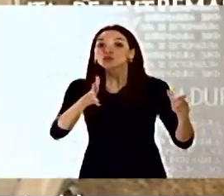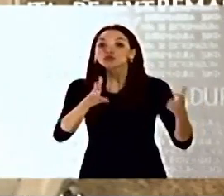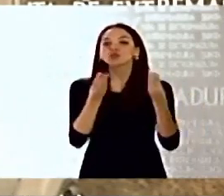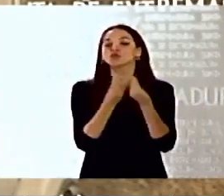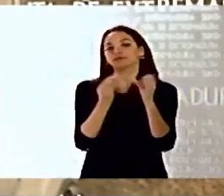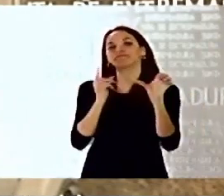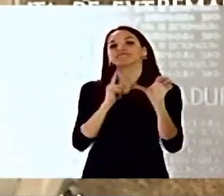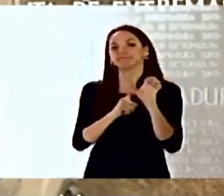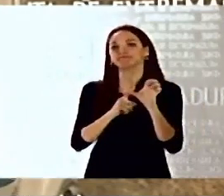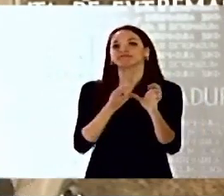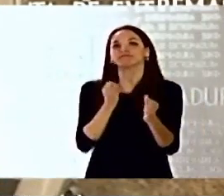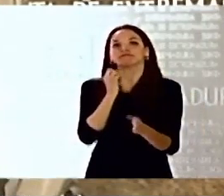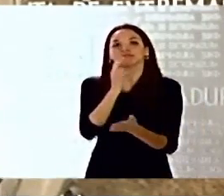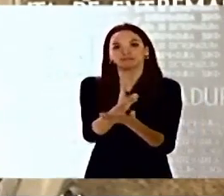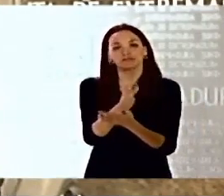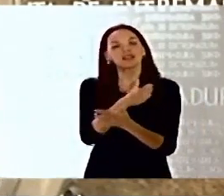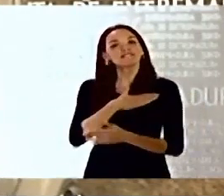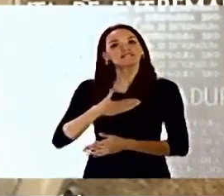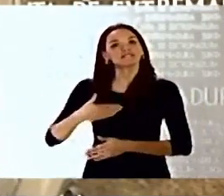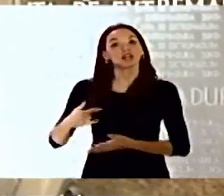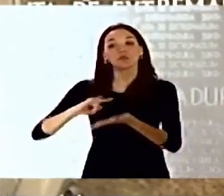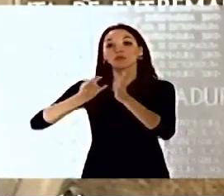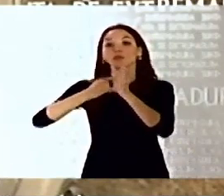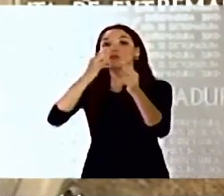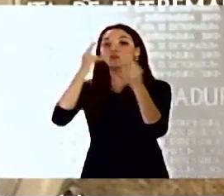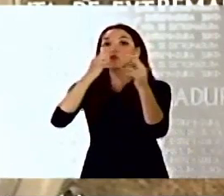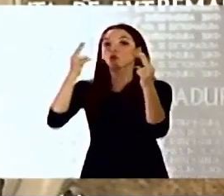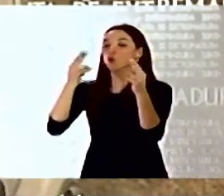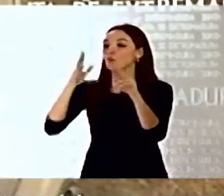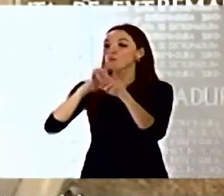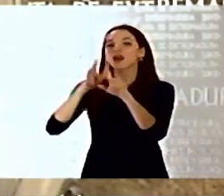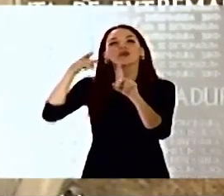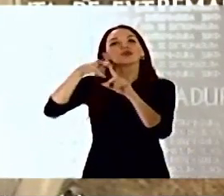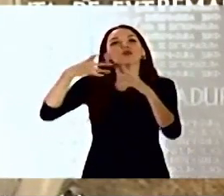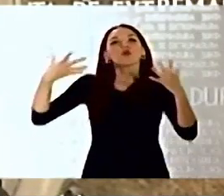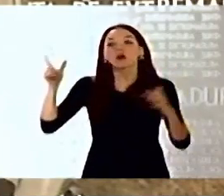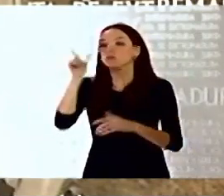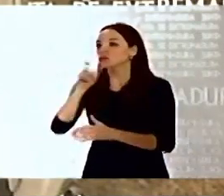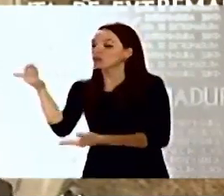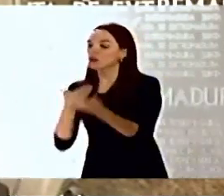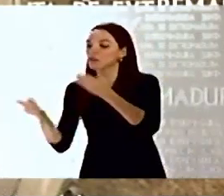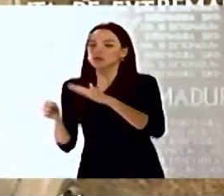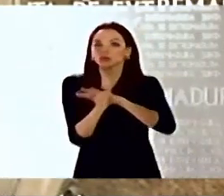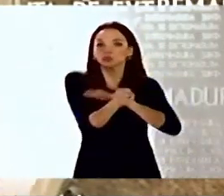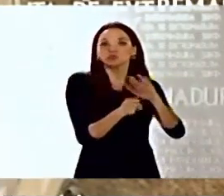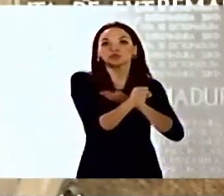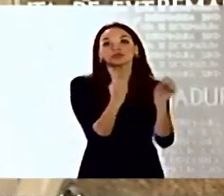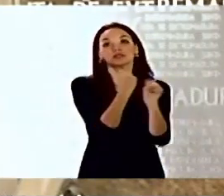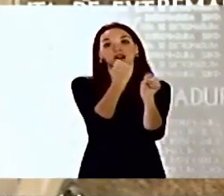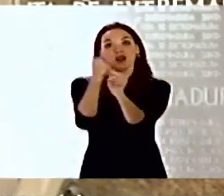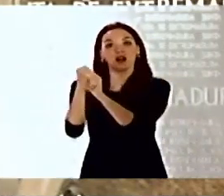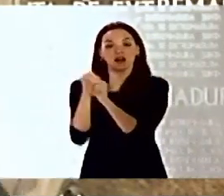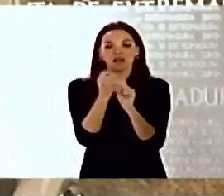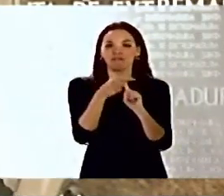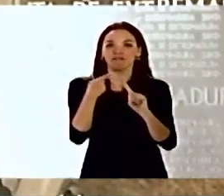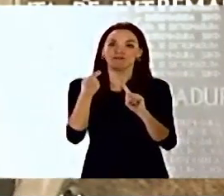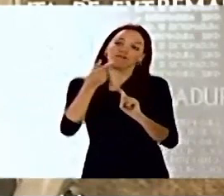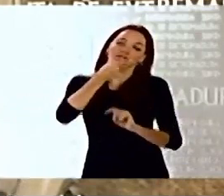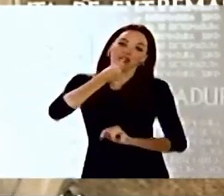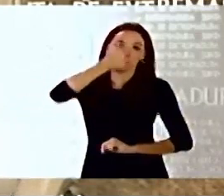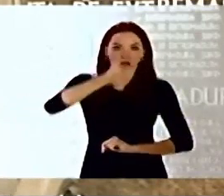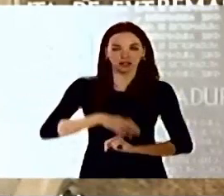acompañamiento de programas públicos que posibiliten la entrada de las personas con discapacidad en el mercado de trabajo. Desde el